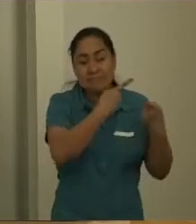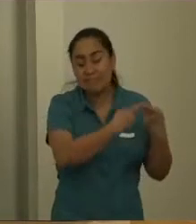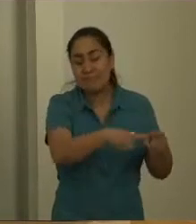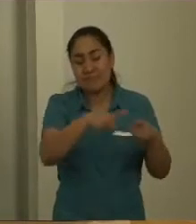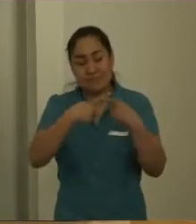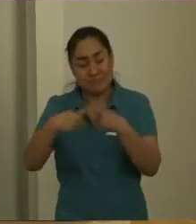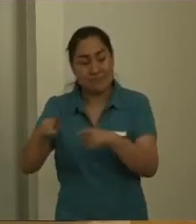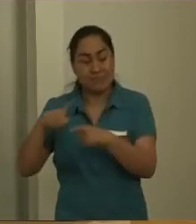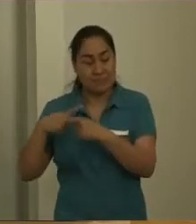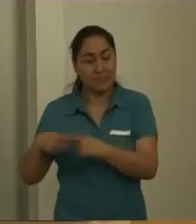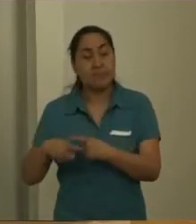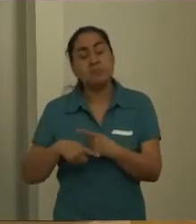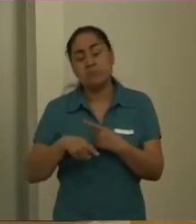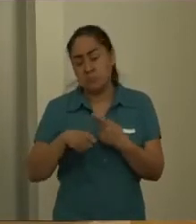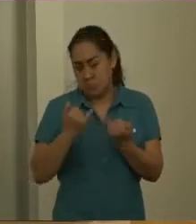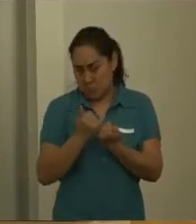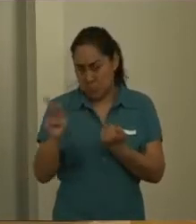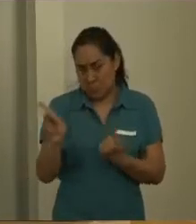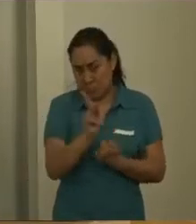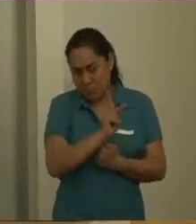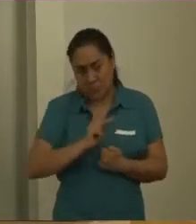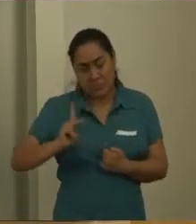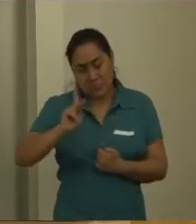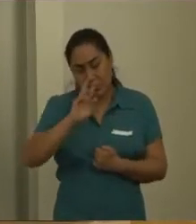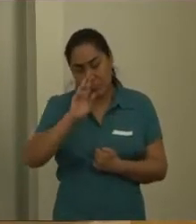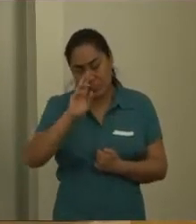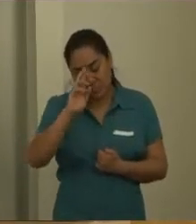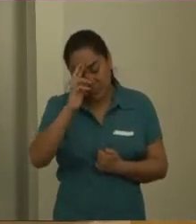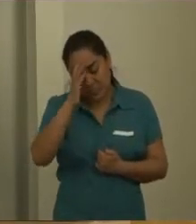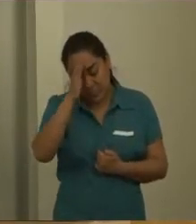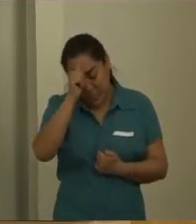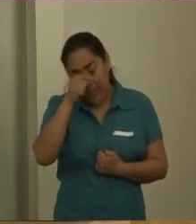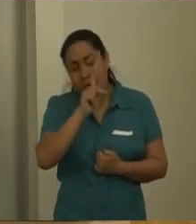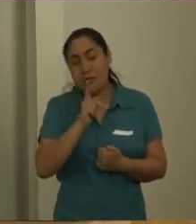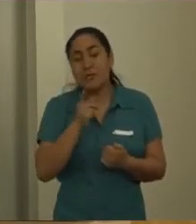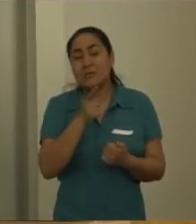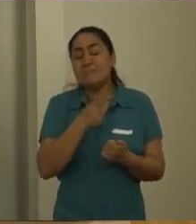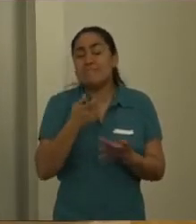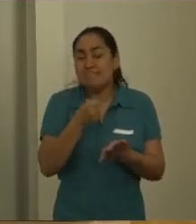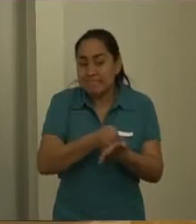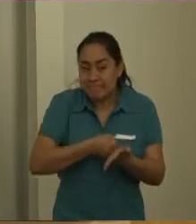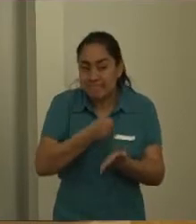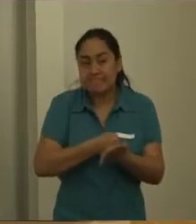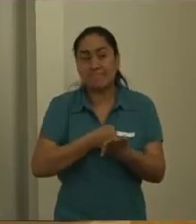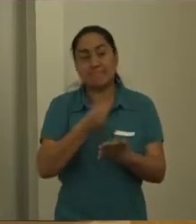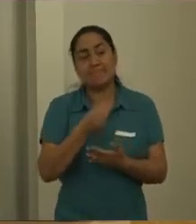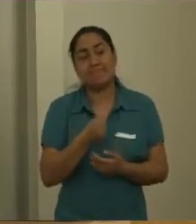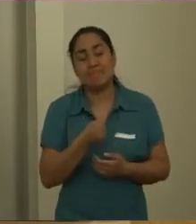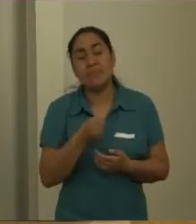todos tienen en común la presión ejercida sobre el territorio de